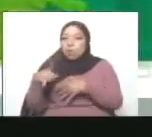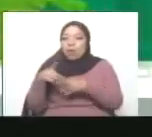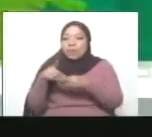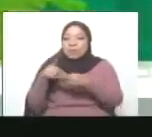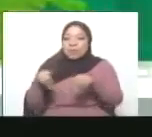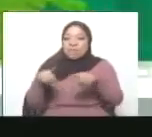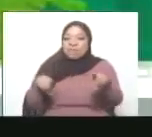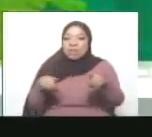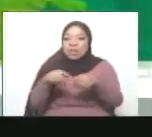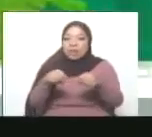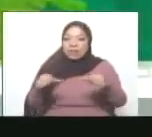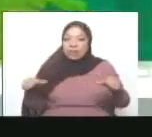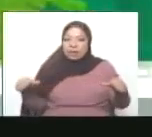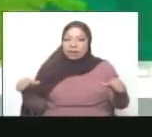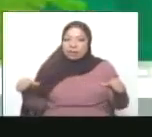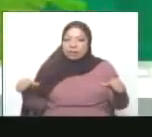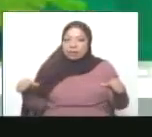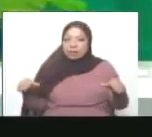pues.